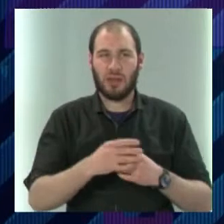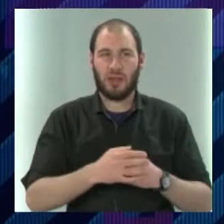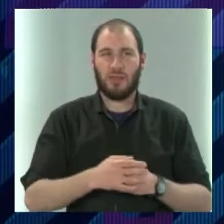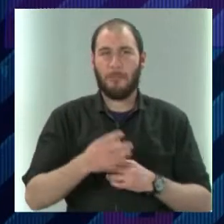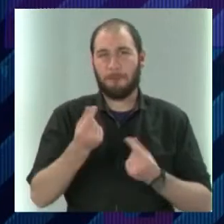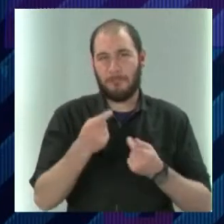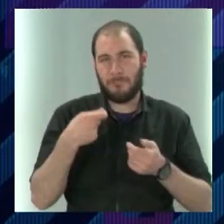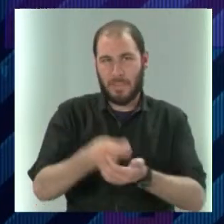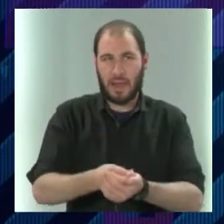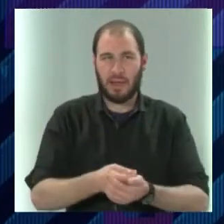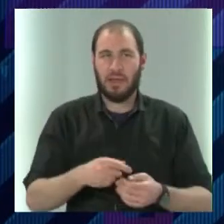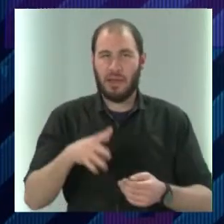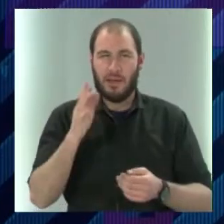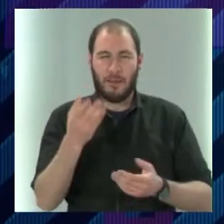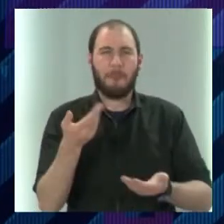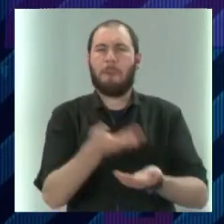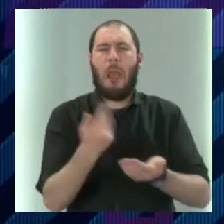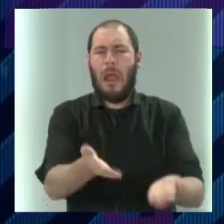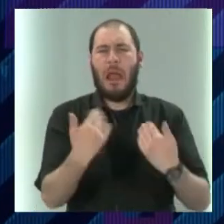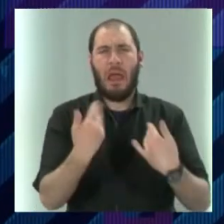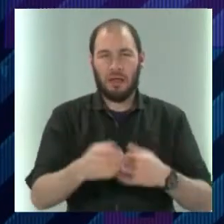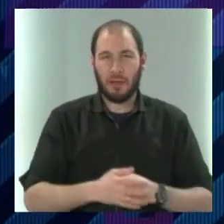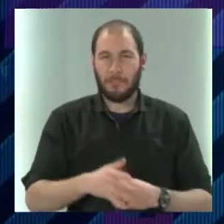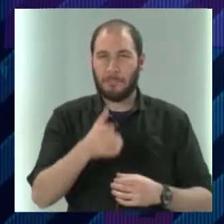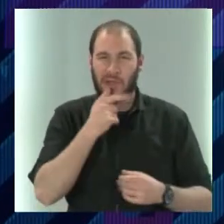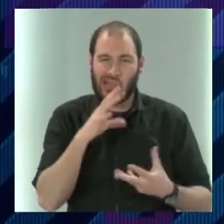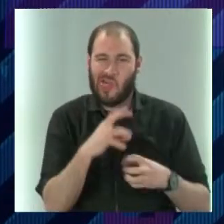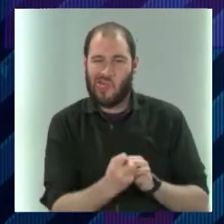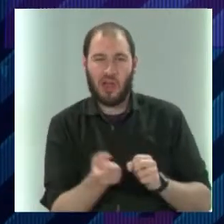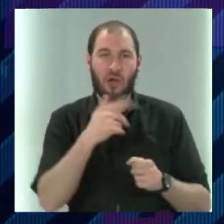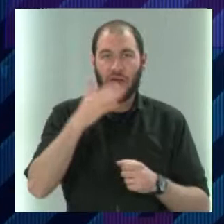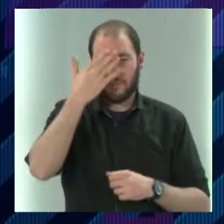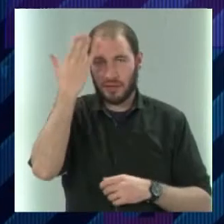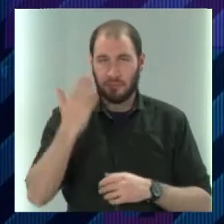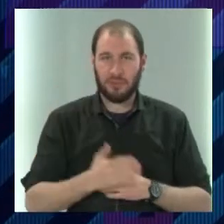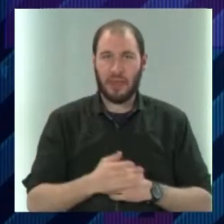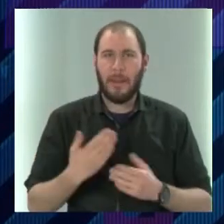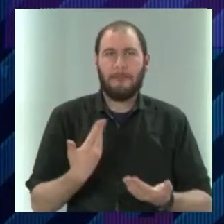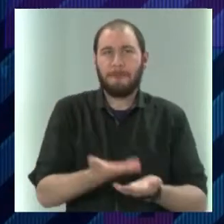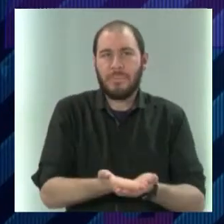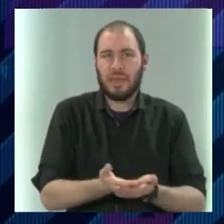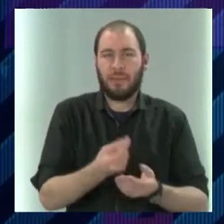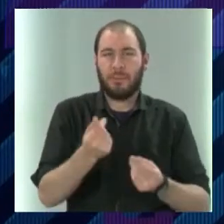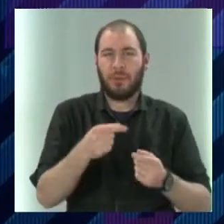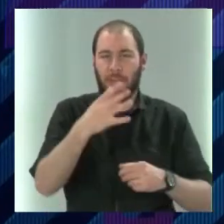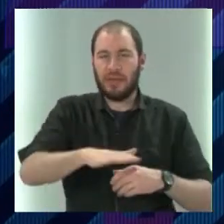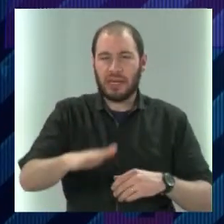precio, mendigar en forma amenazante o agraviante, simulando deformidad o enfermedad, mendigar por medio de